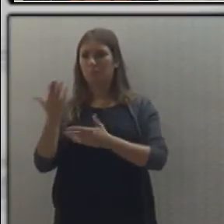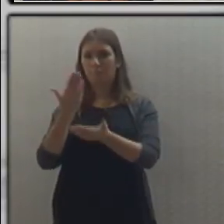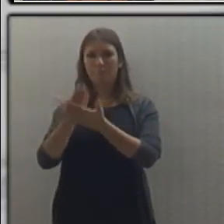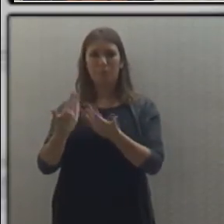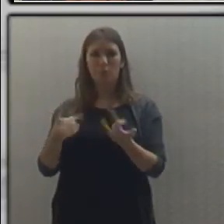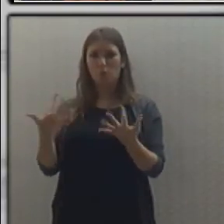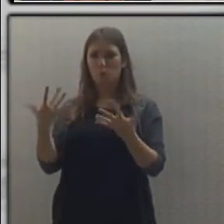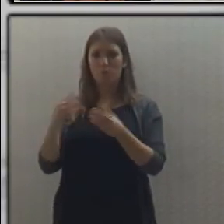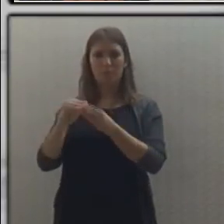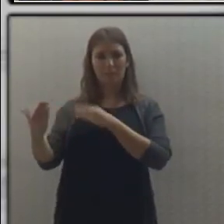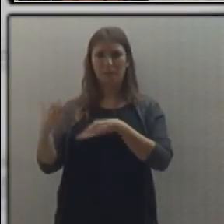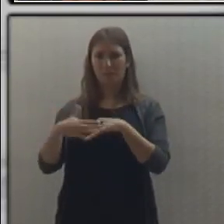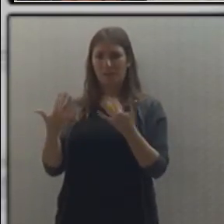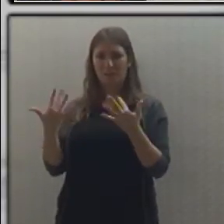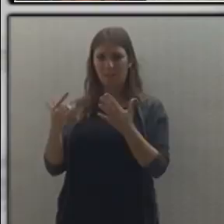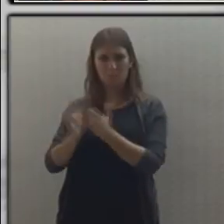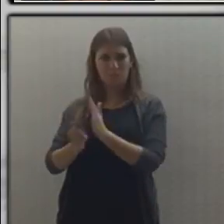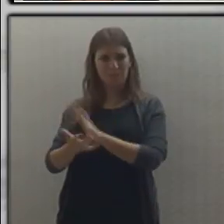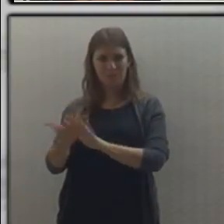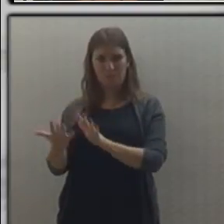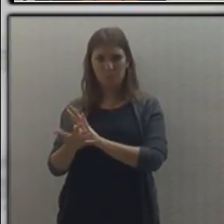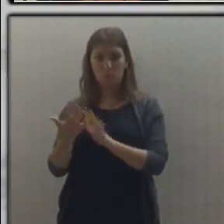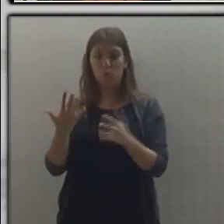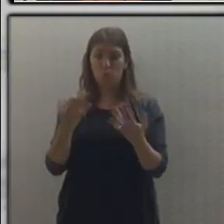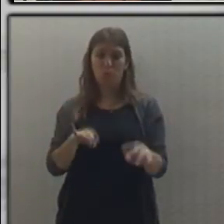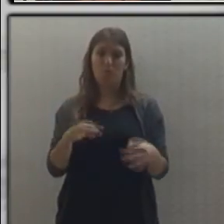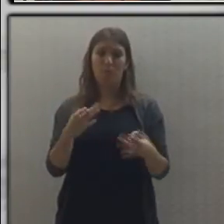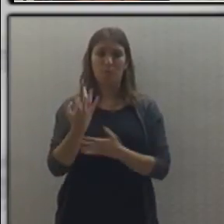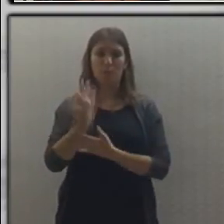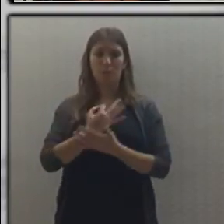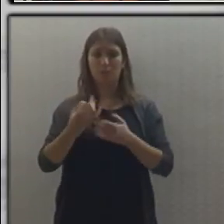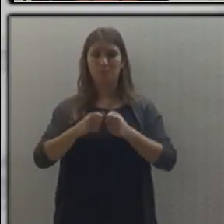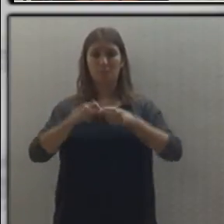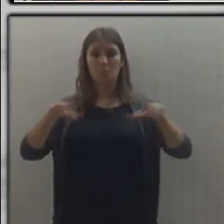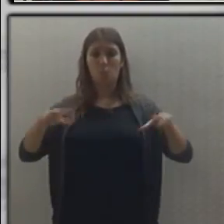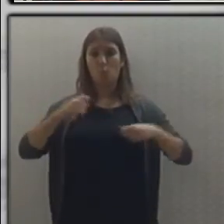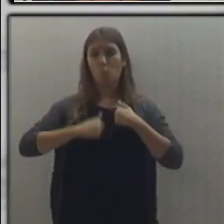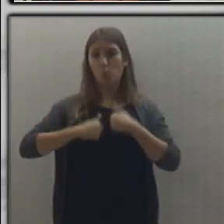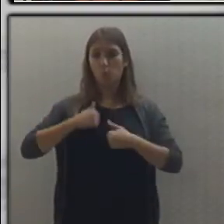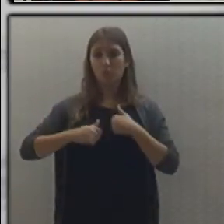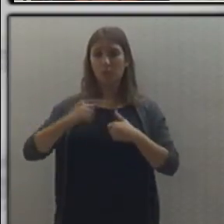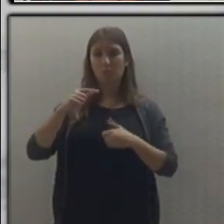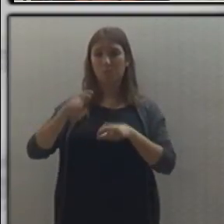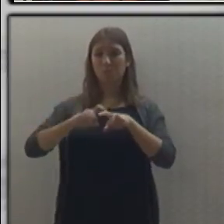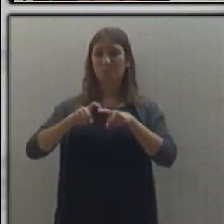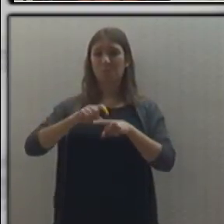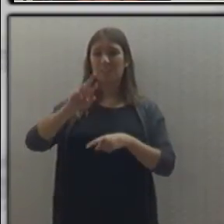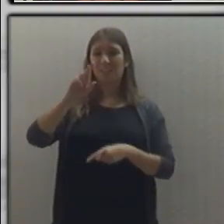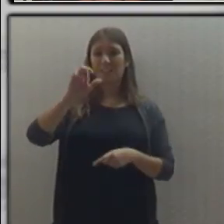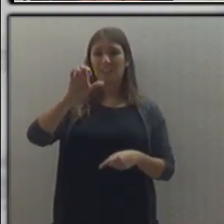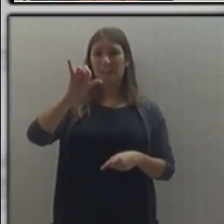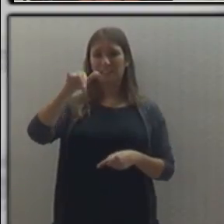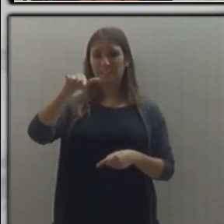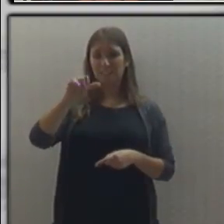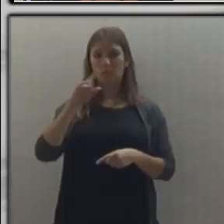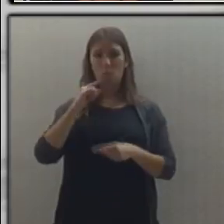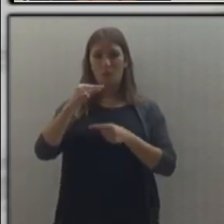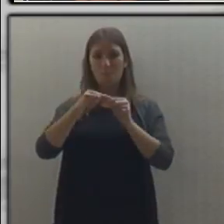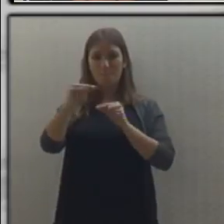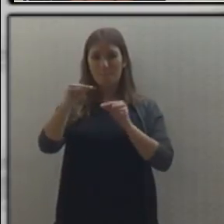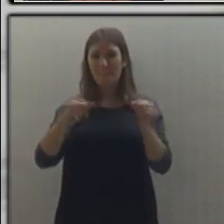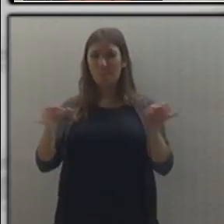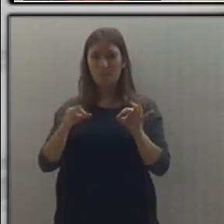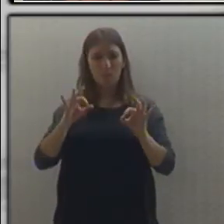al máximo el proceso, porque normalmente utilizamos platos de duchas de resina, los cuales nos lo hacen a medida y por